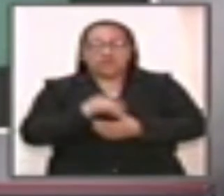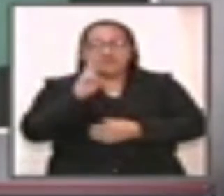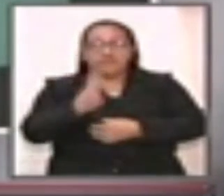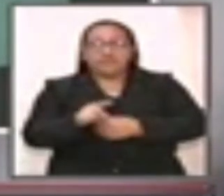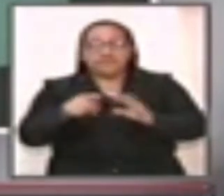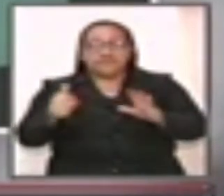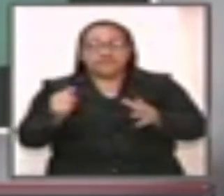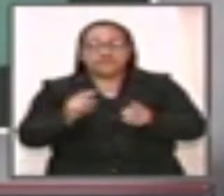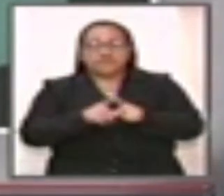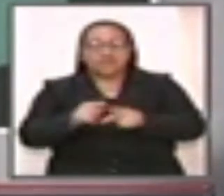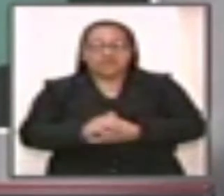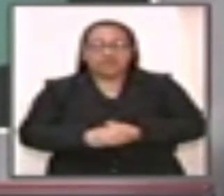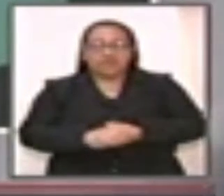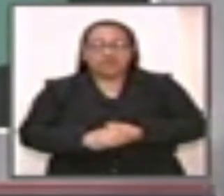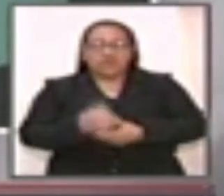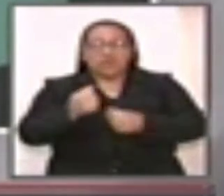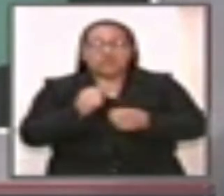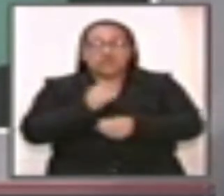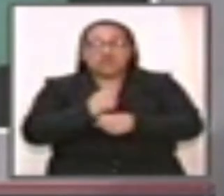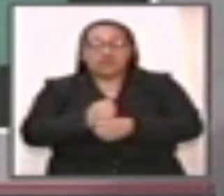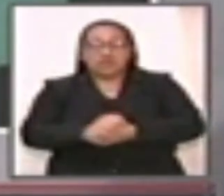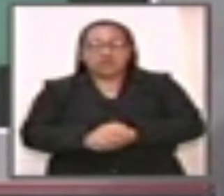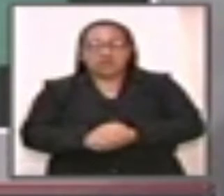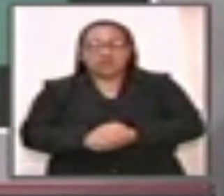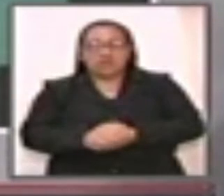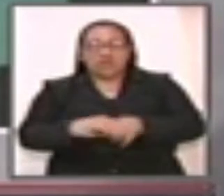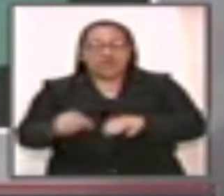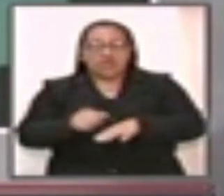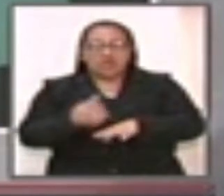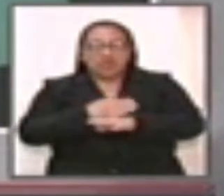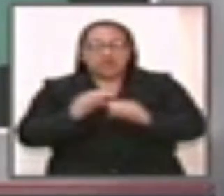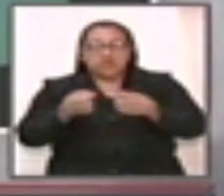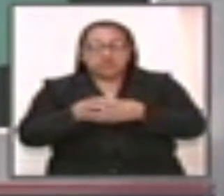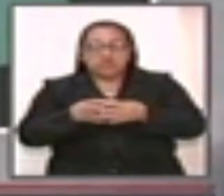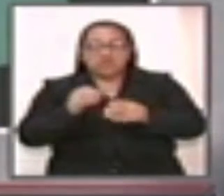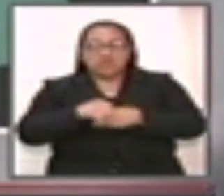2016 y luego cuáles han sido las acciones ejecutadas del sector.